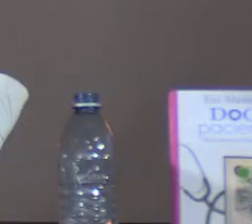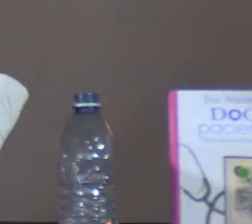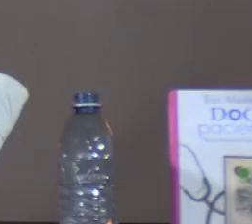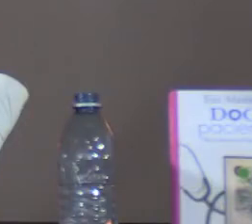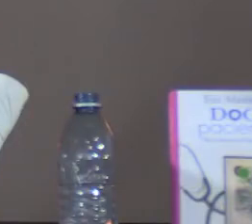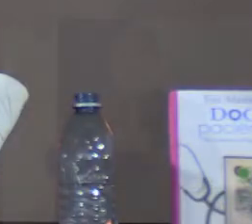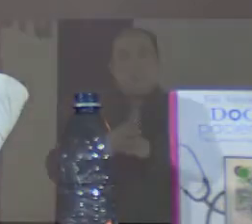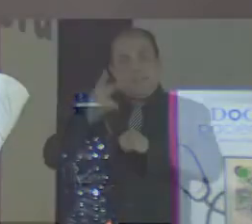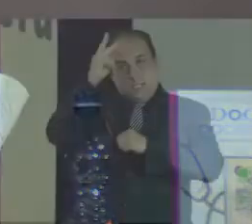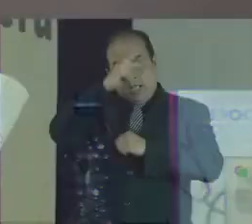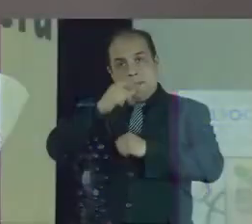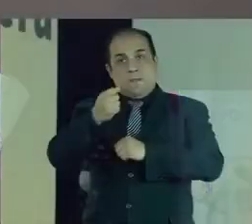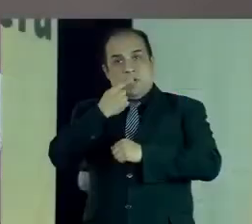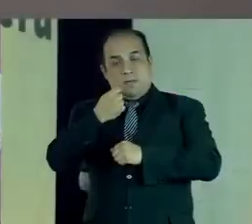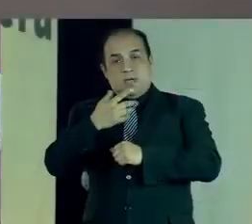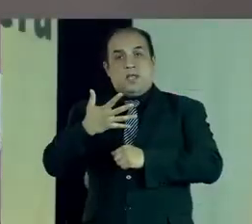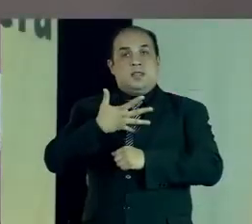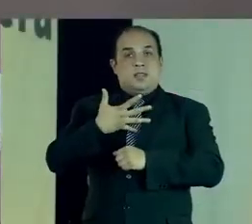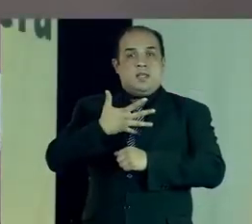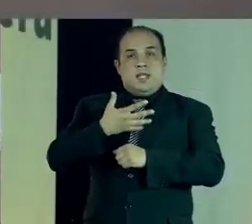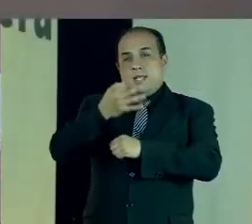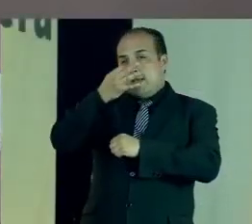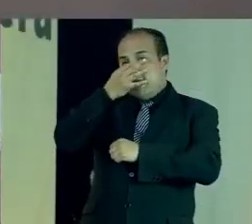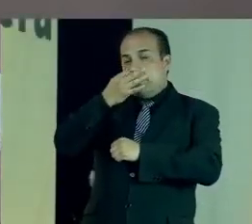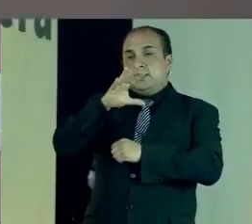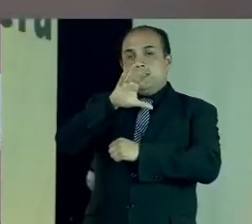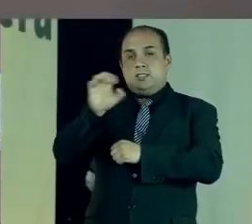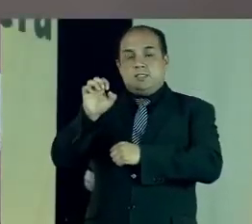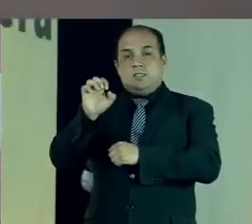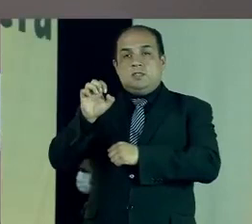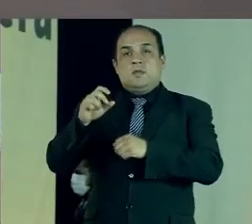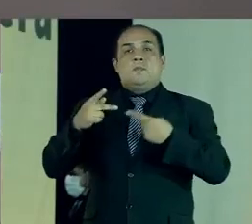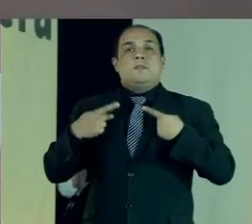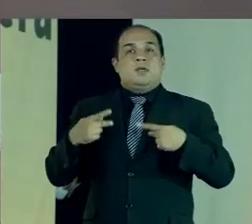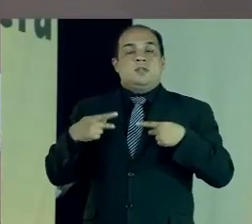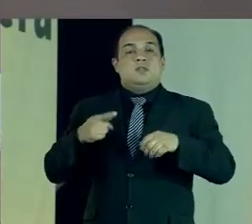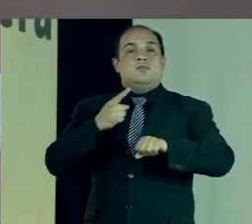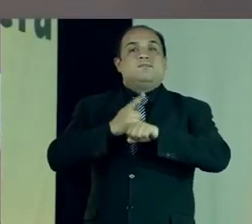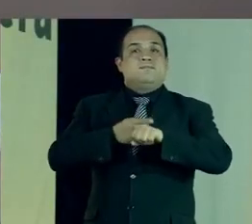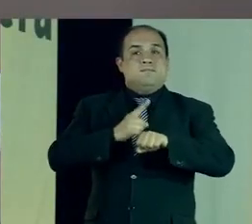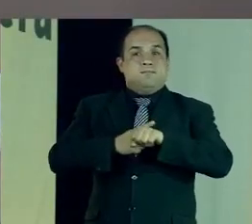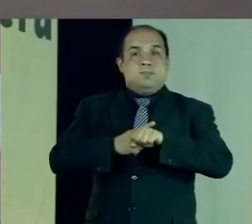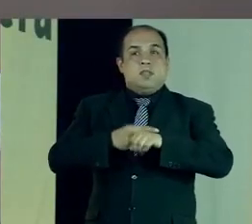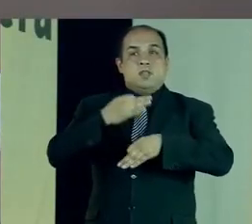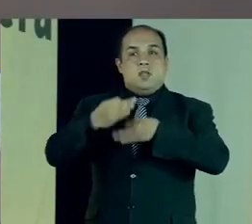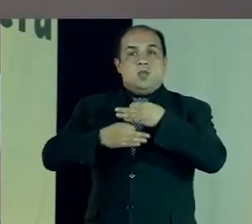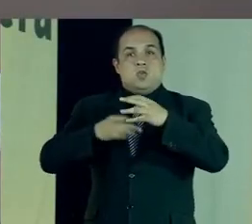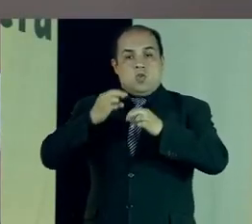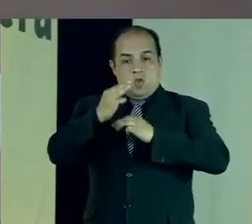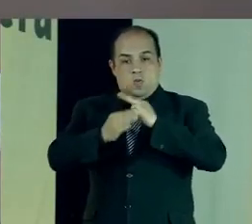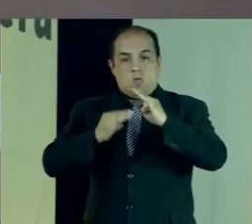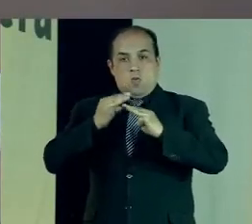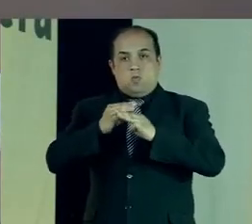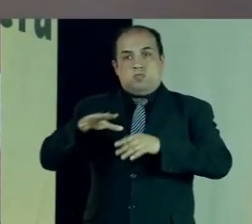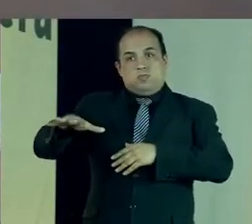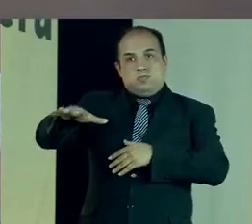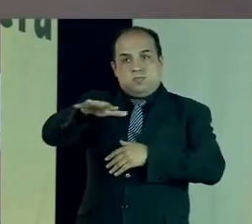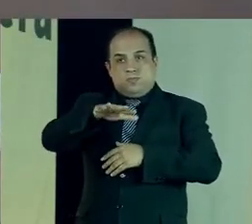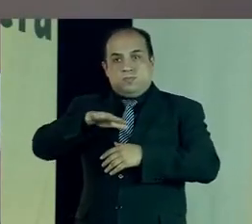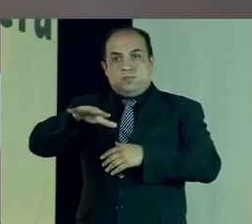psiquiatría que albergan a casi 500 pacientes de todos los rincones del mundo